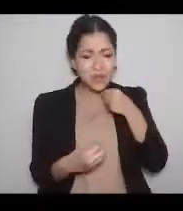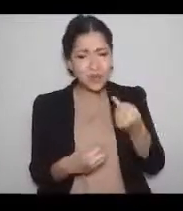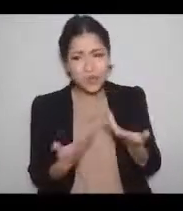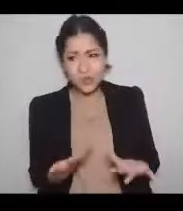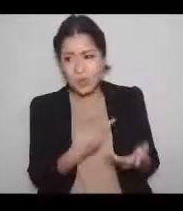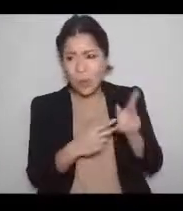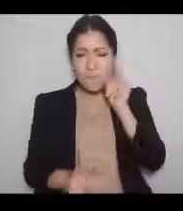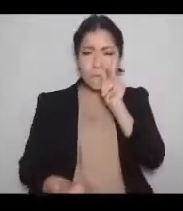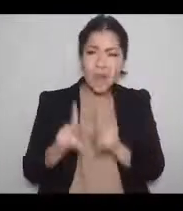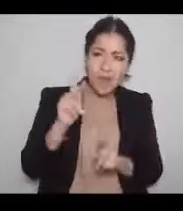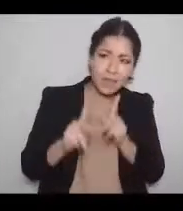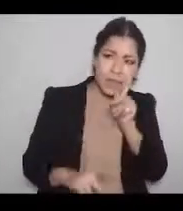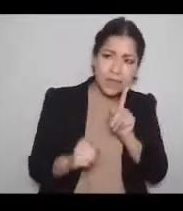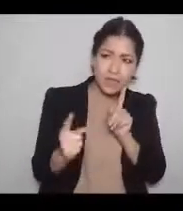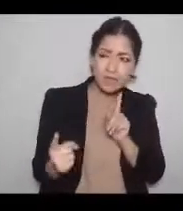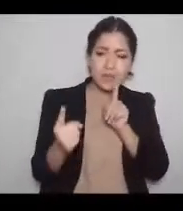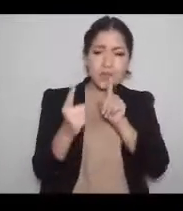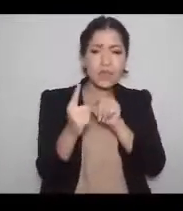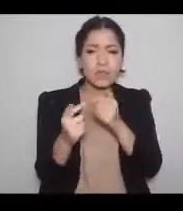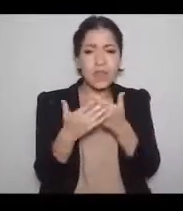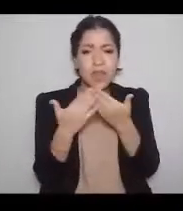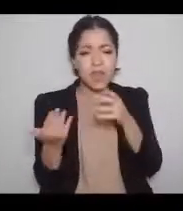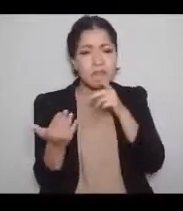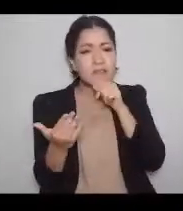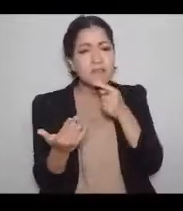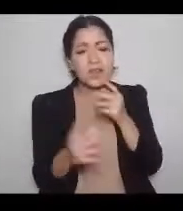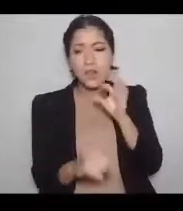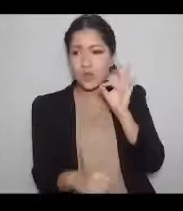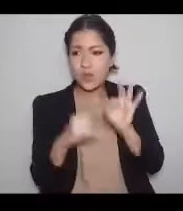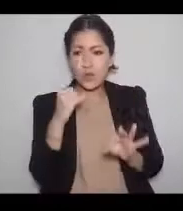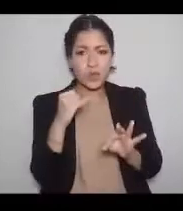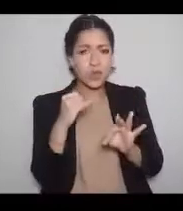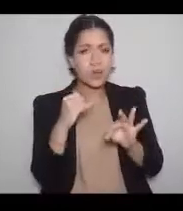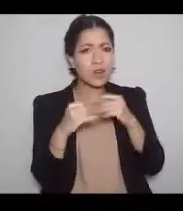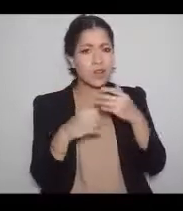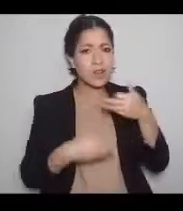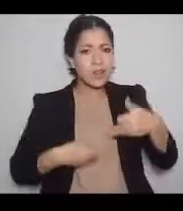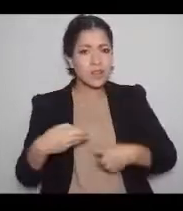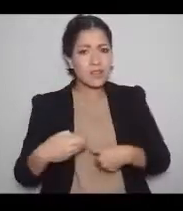rey Lear, en nuestra única función a puerta cerrada.